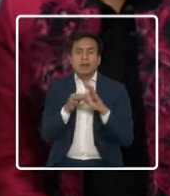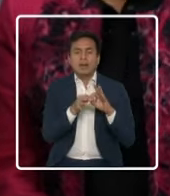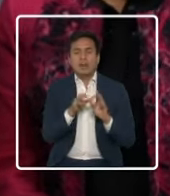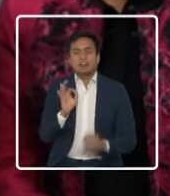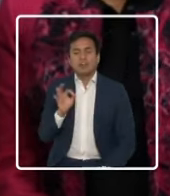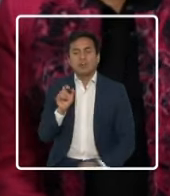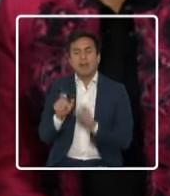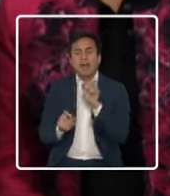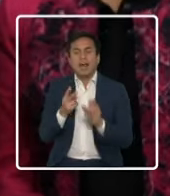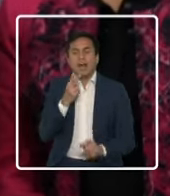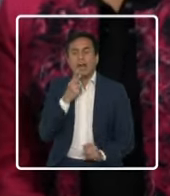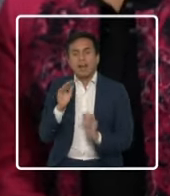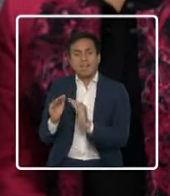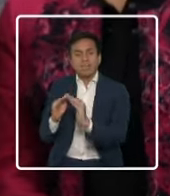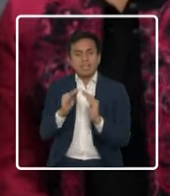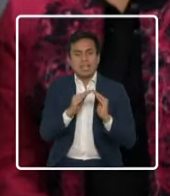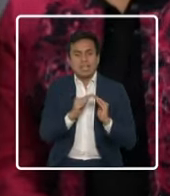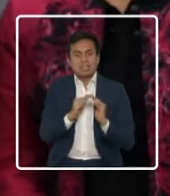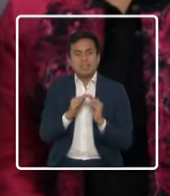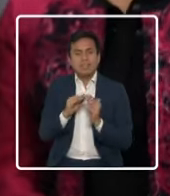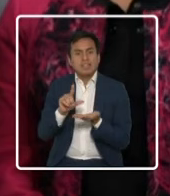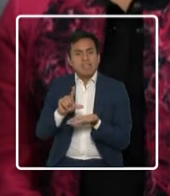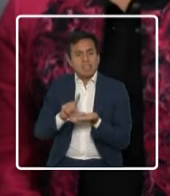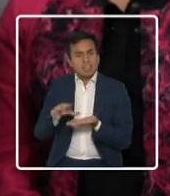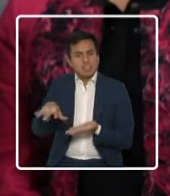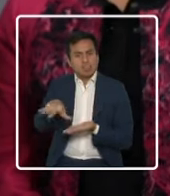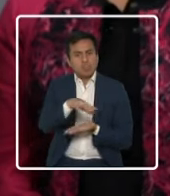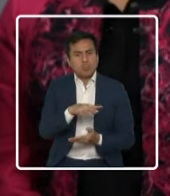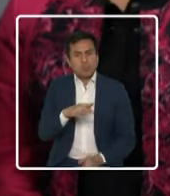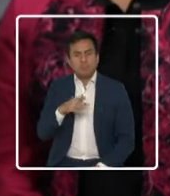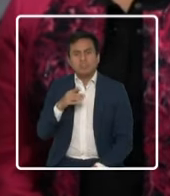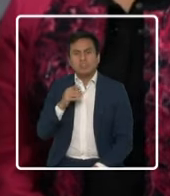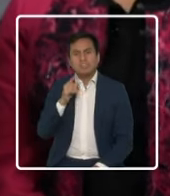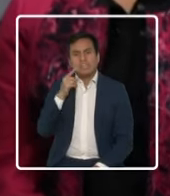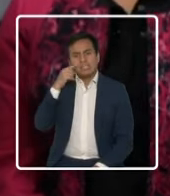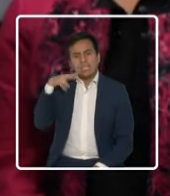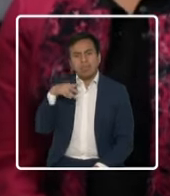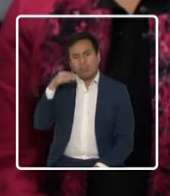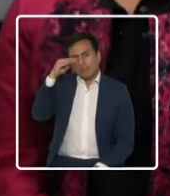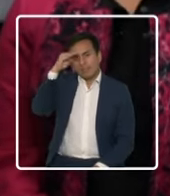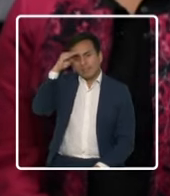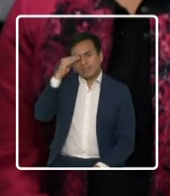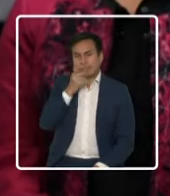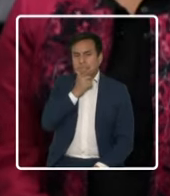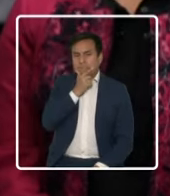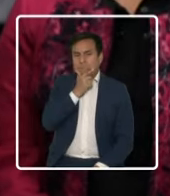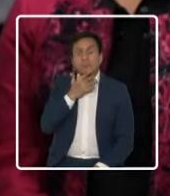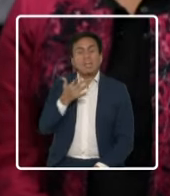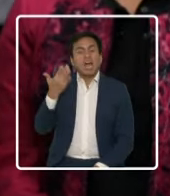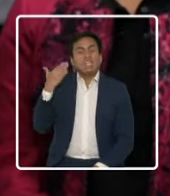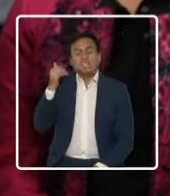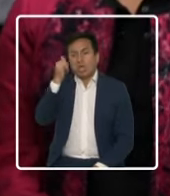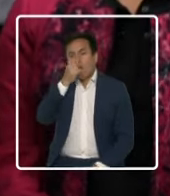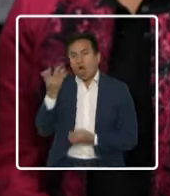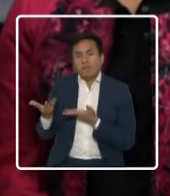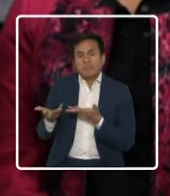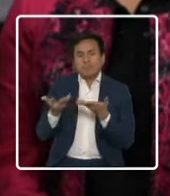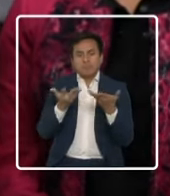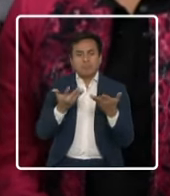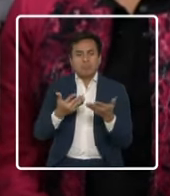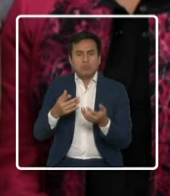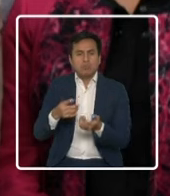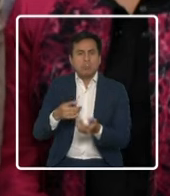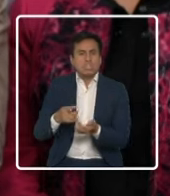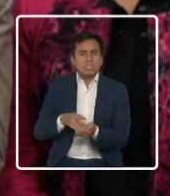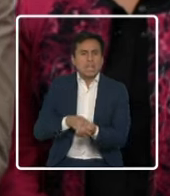coincide esta jornada con las declaraciones que hizo el fiscal Barros. Yo desconozco, y lo vamos a averiguar, si es que en una